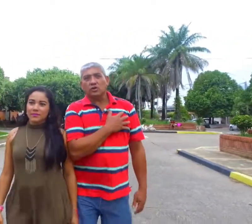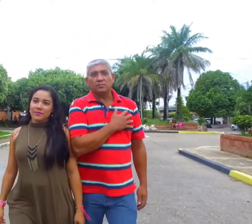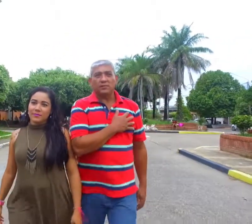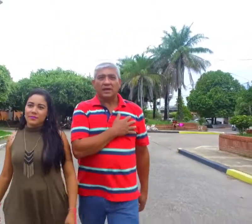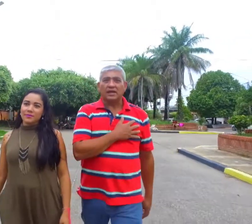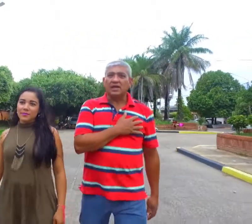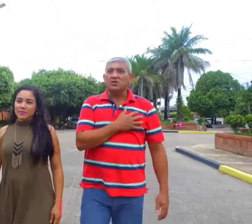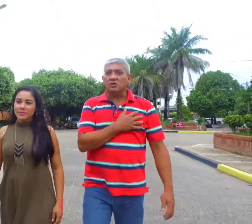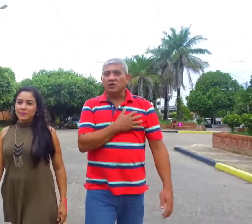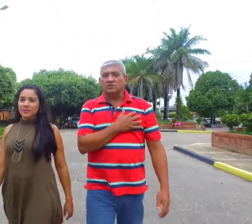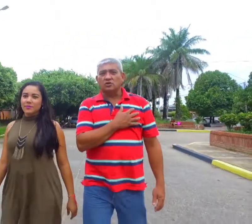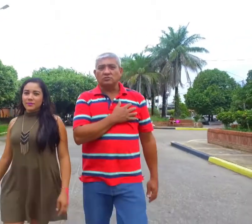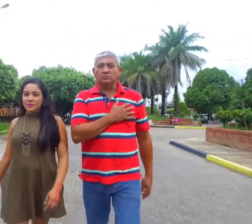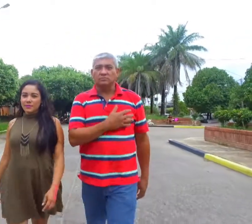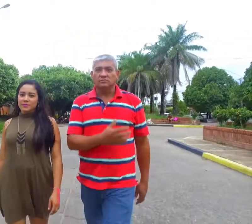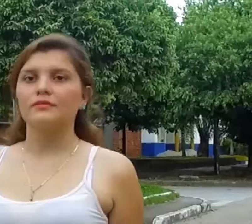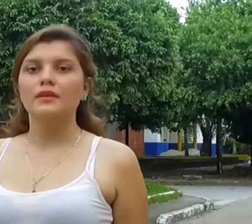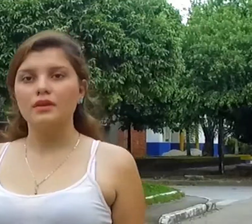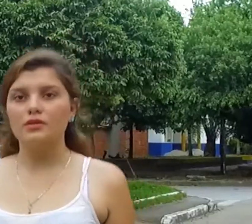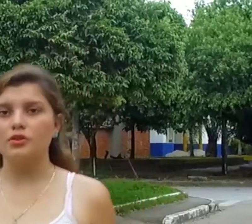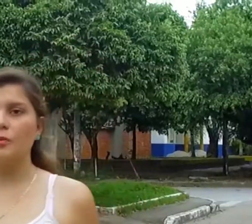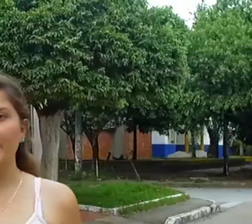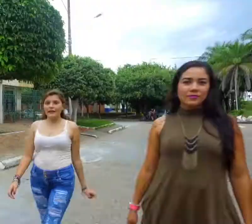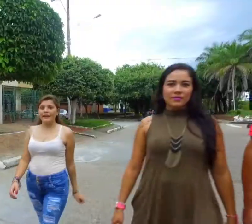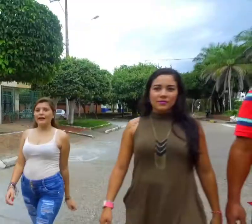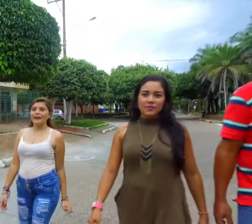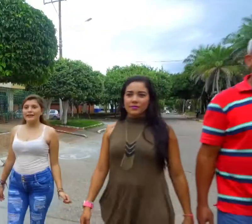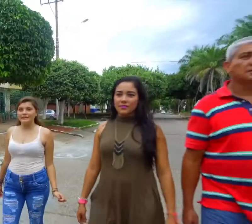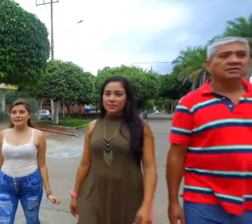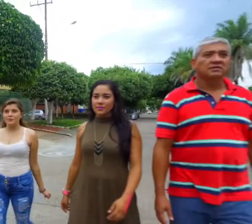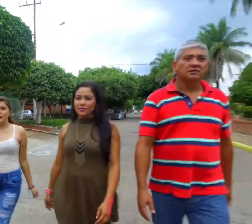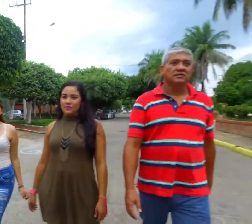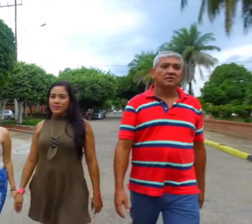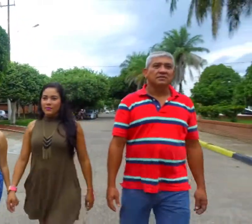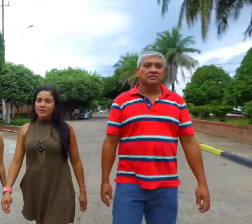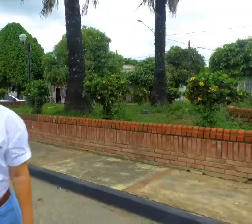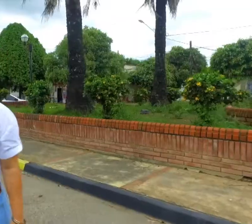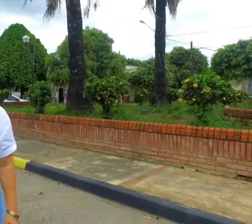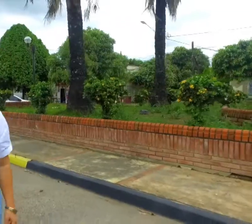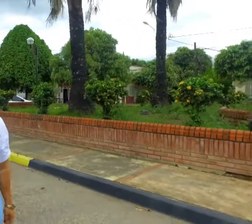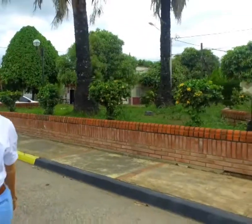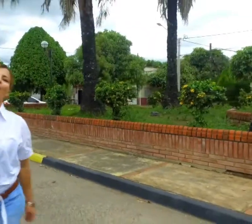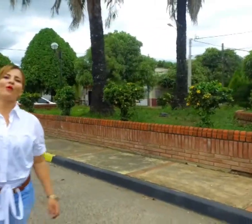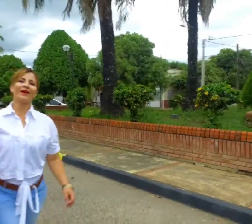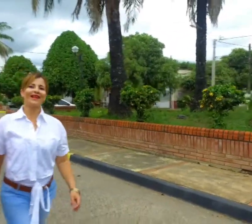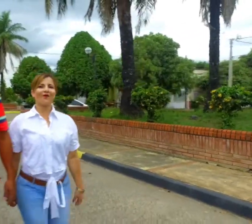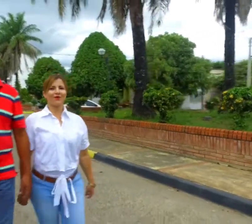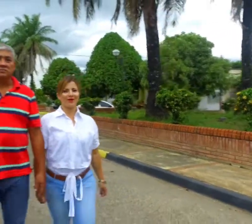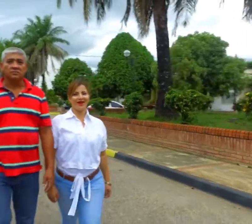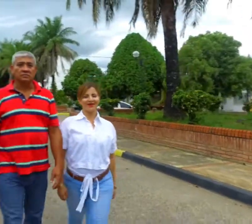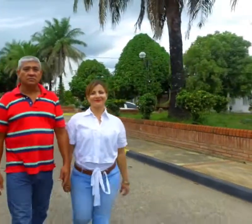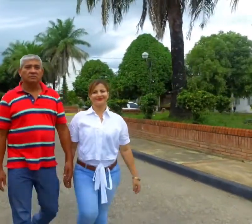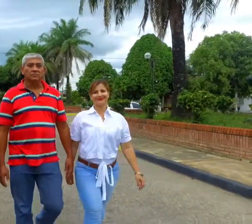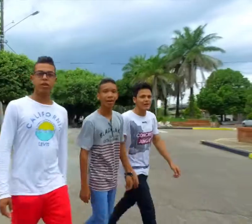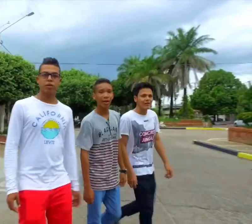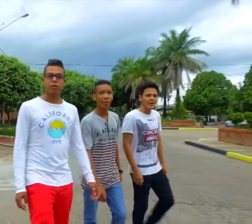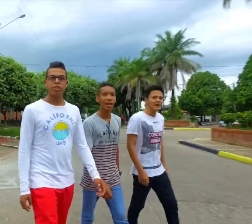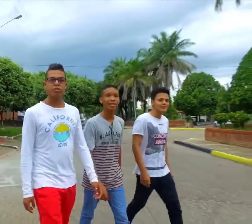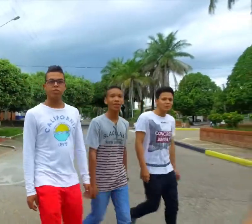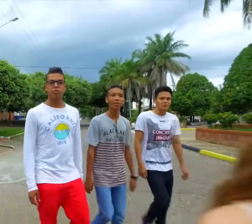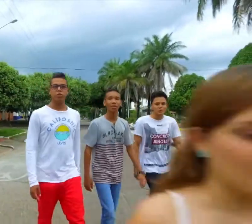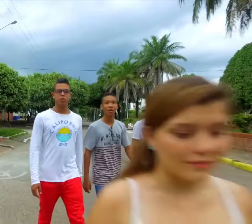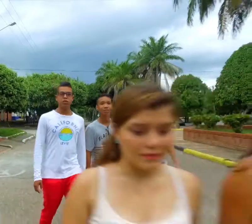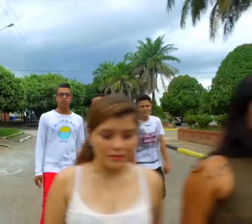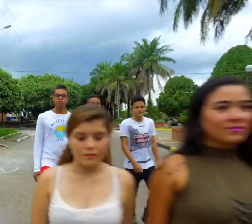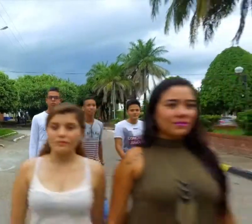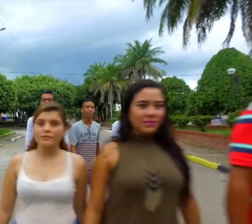Yo soy barranqueño de corazón. Yo me crié en esta ciudad. Yo amo a Barranca Bermeja.